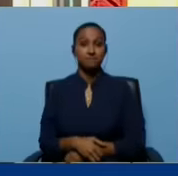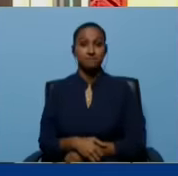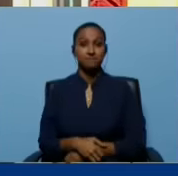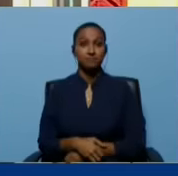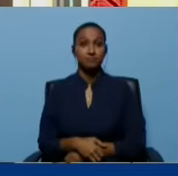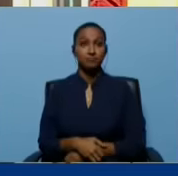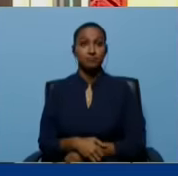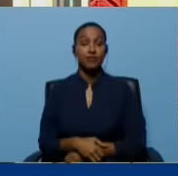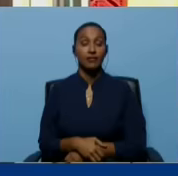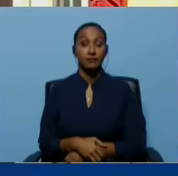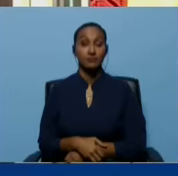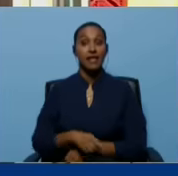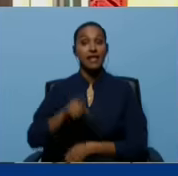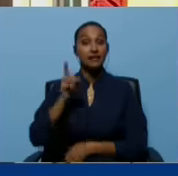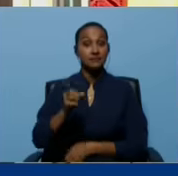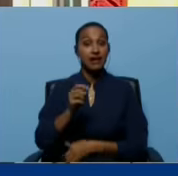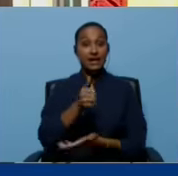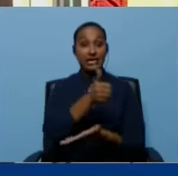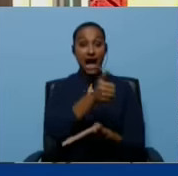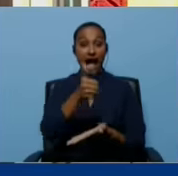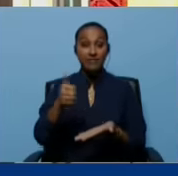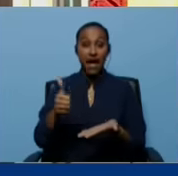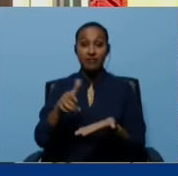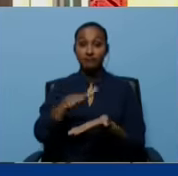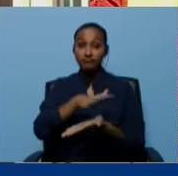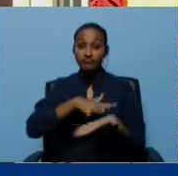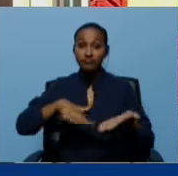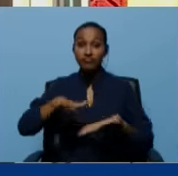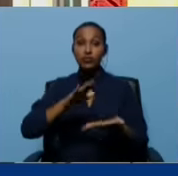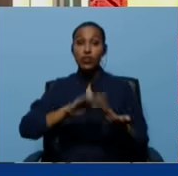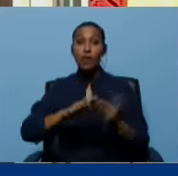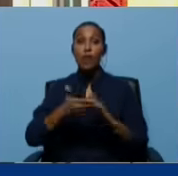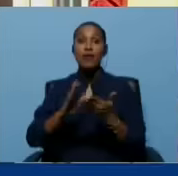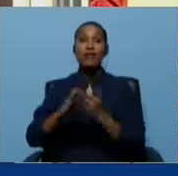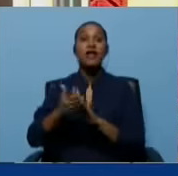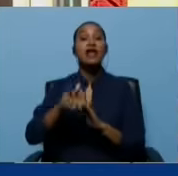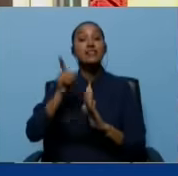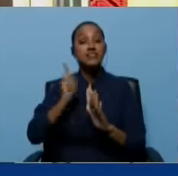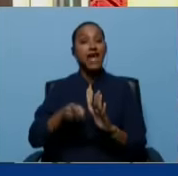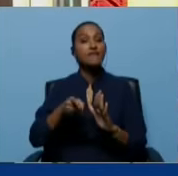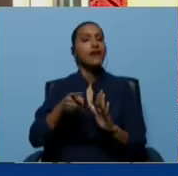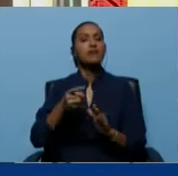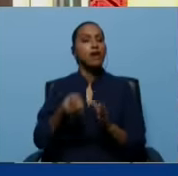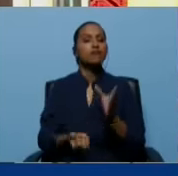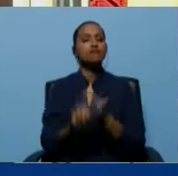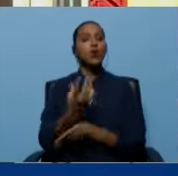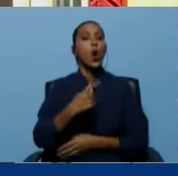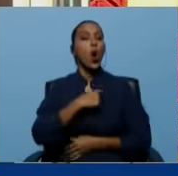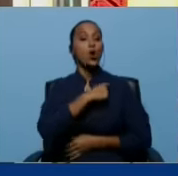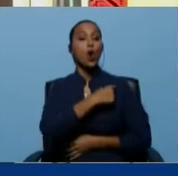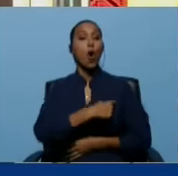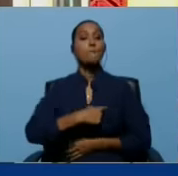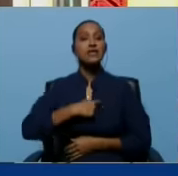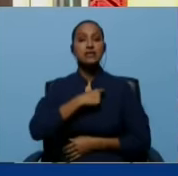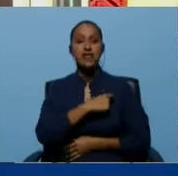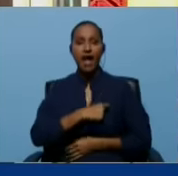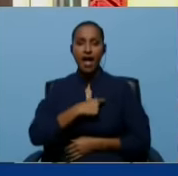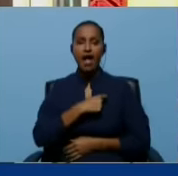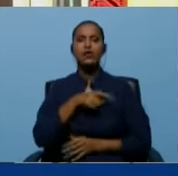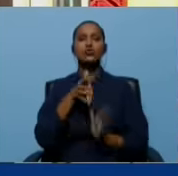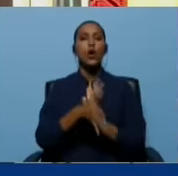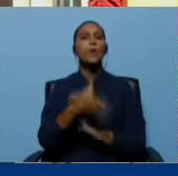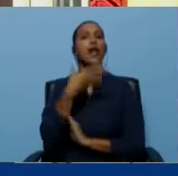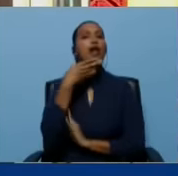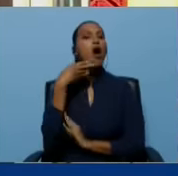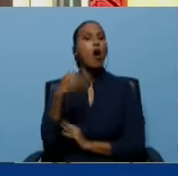Y en cada territorio, Prado, tiene que haber un comité de la juventud para el